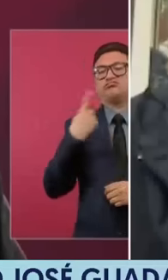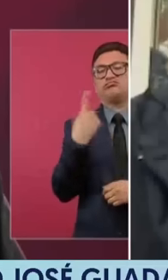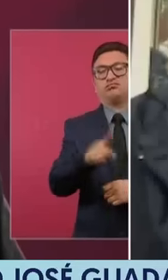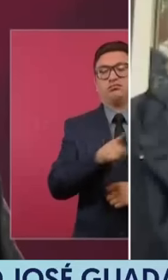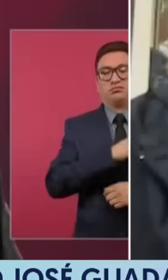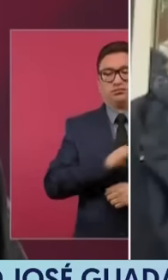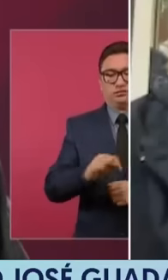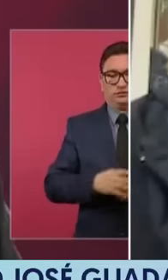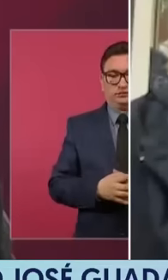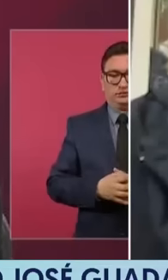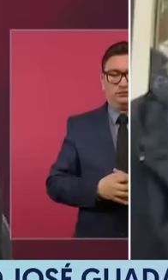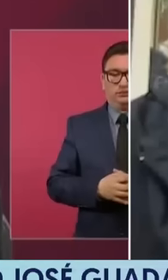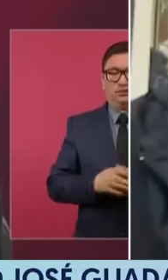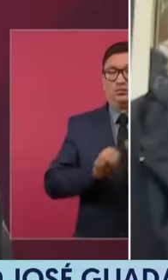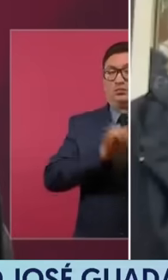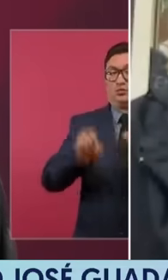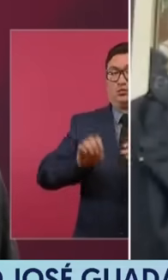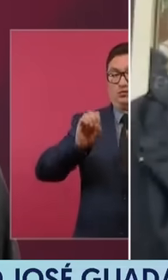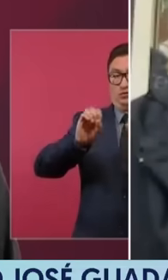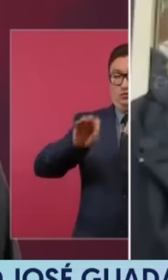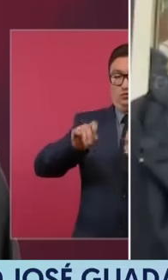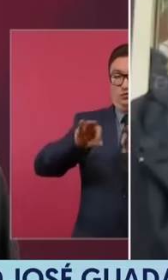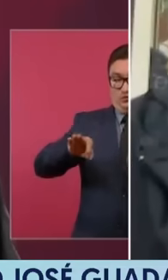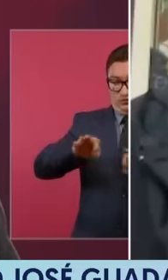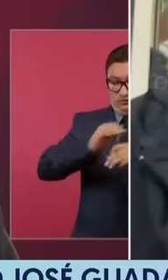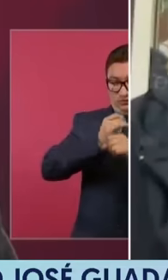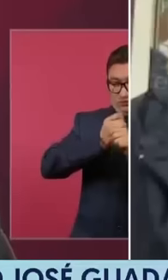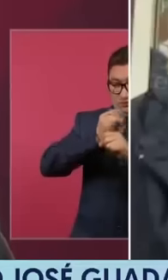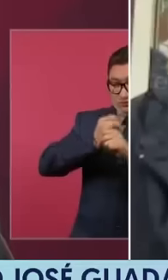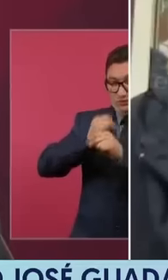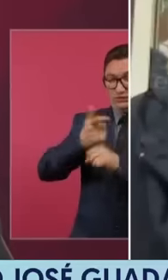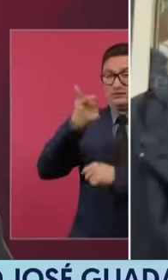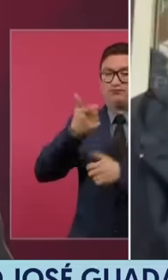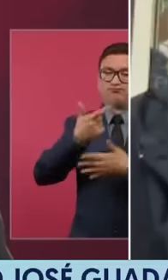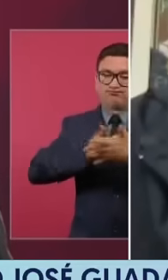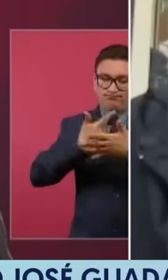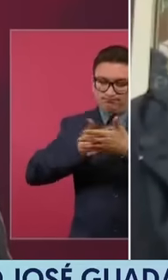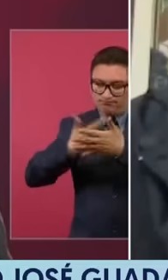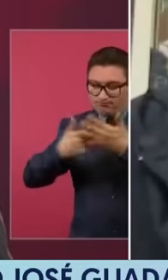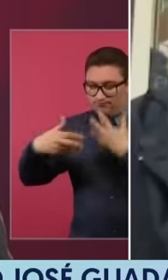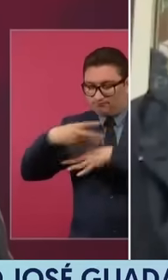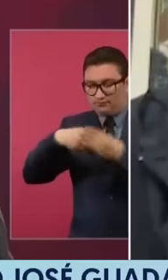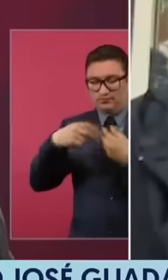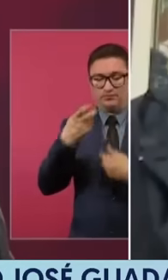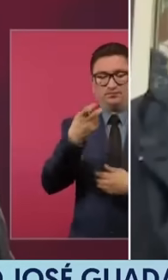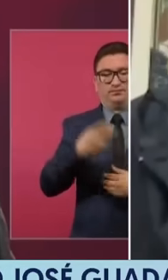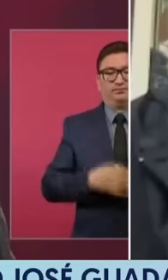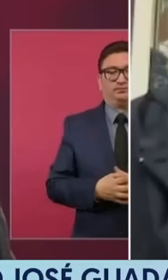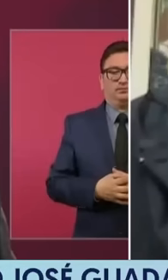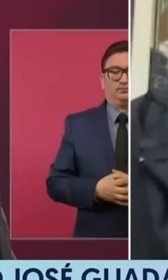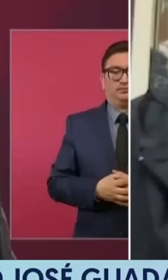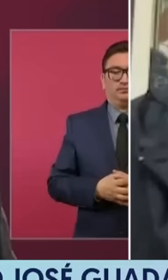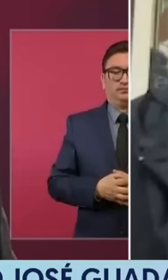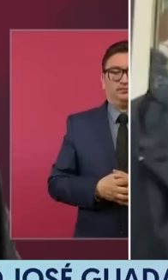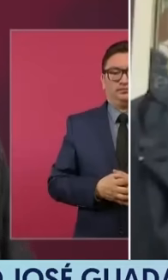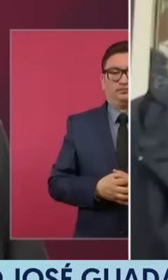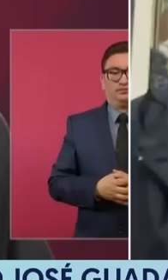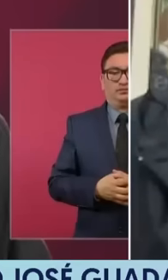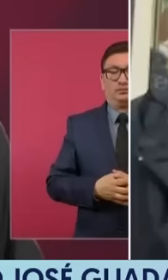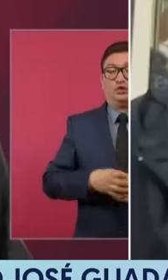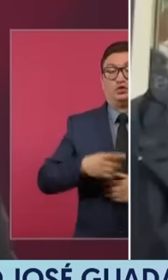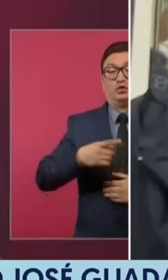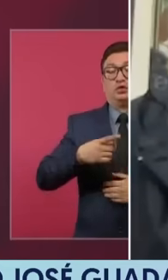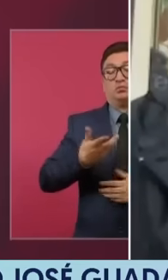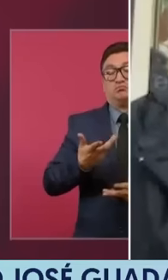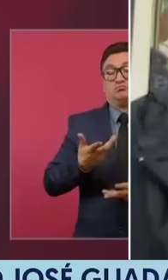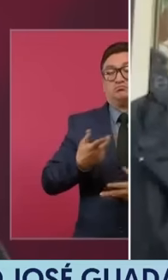justo que ver con los fenómenos de inseguridad, ya les alcanzó a las corcholatas la violencia. Muy